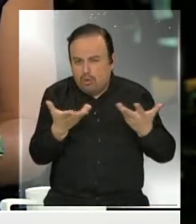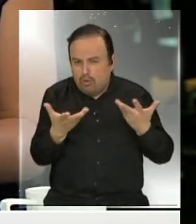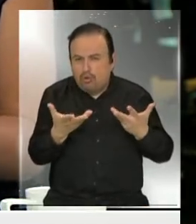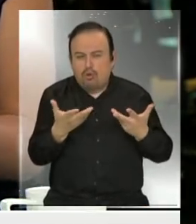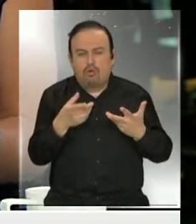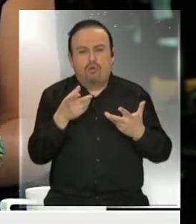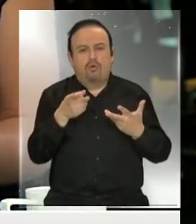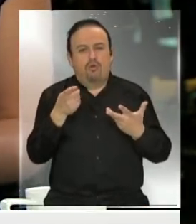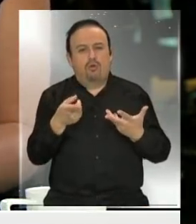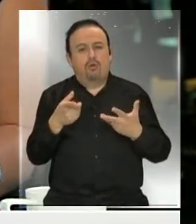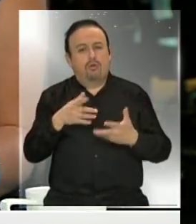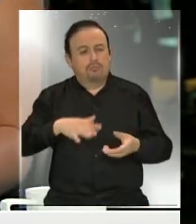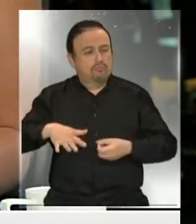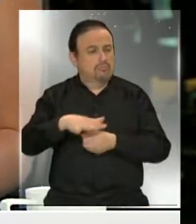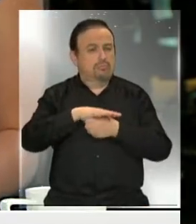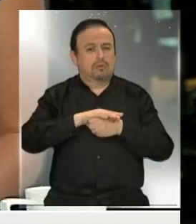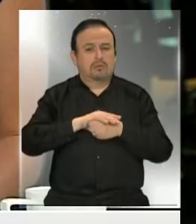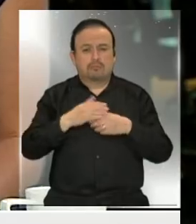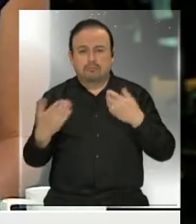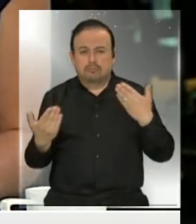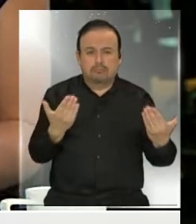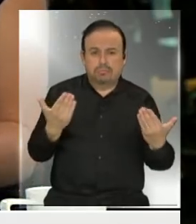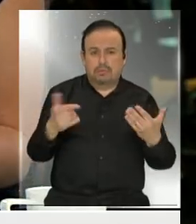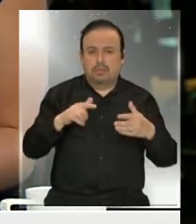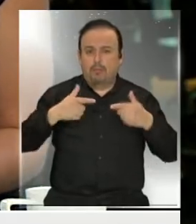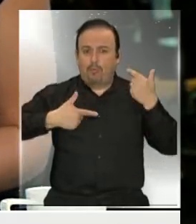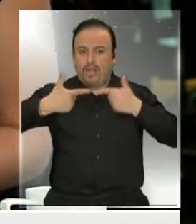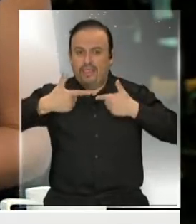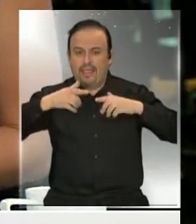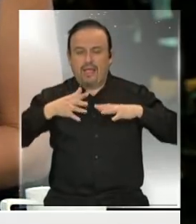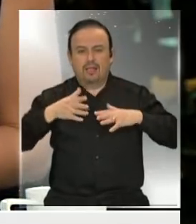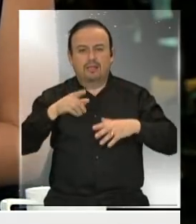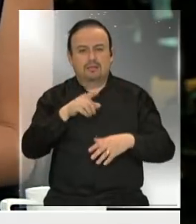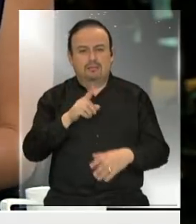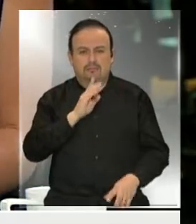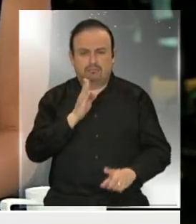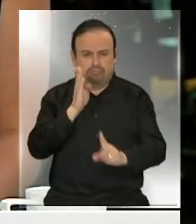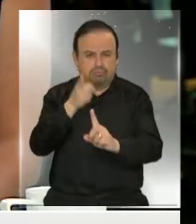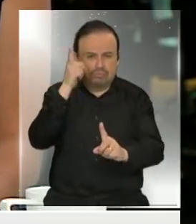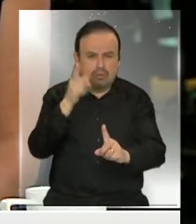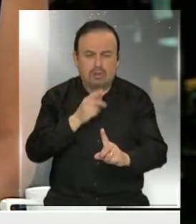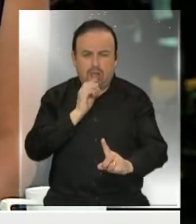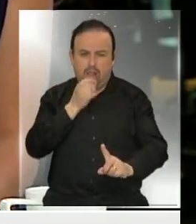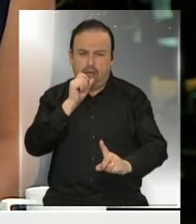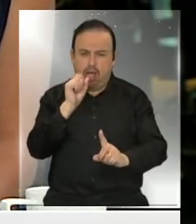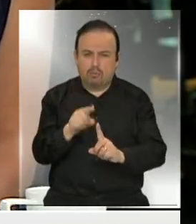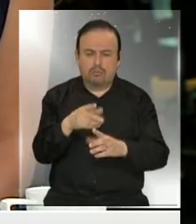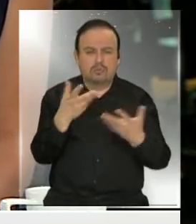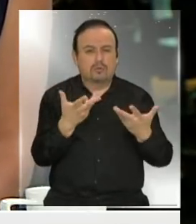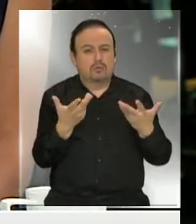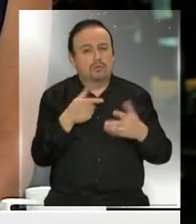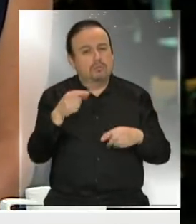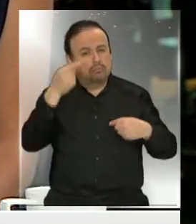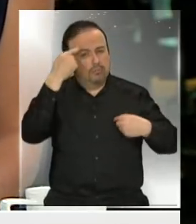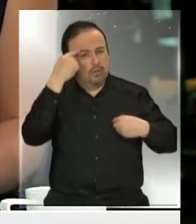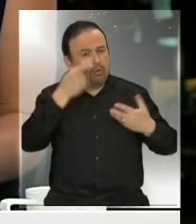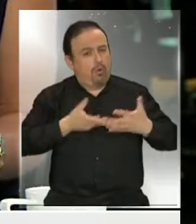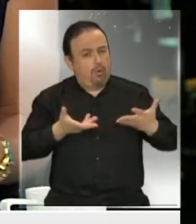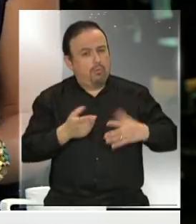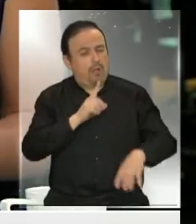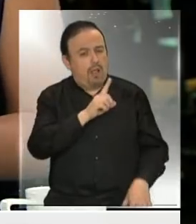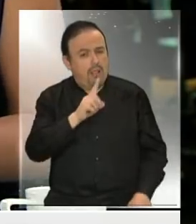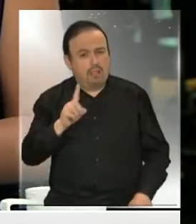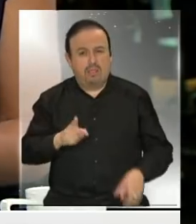contribuido a un ambiente de mayor polarización en el país con ese tipo de emplazamientos con este tipo de acusaciones no hay una reflexión de cómo